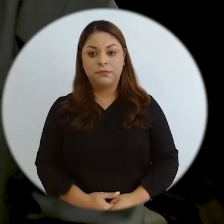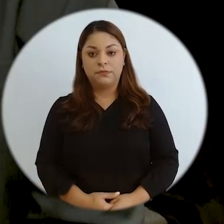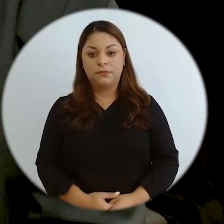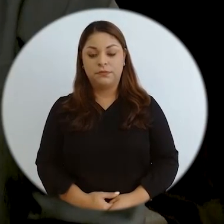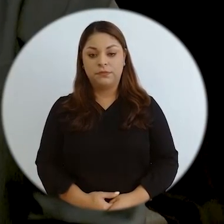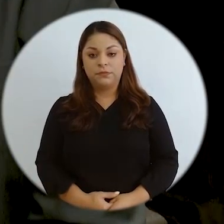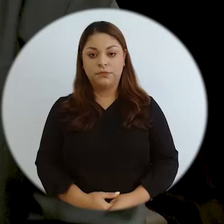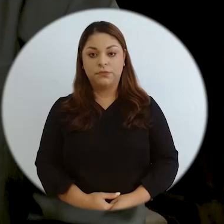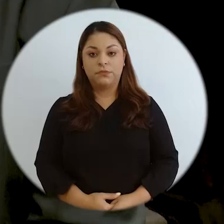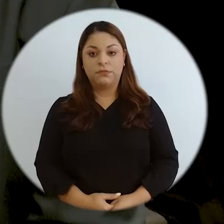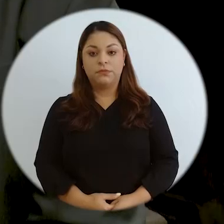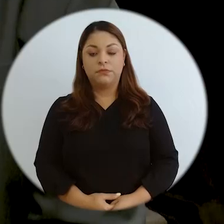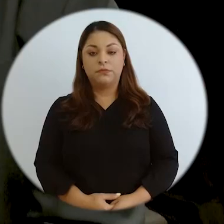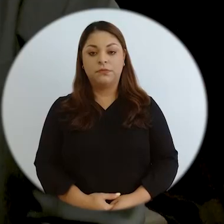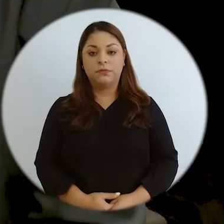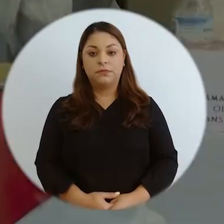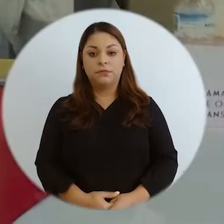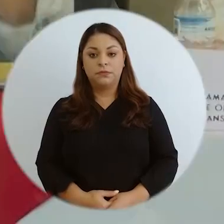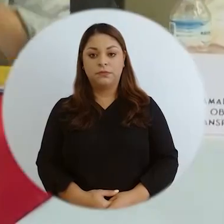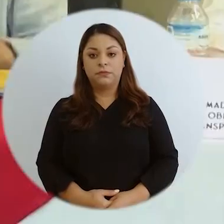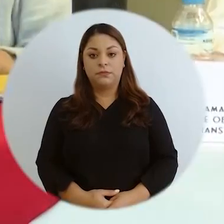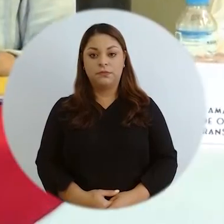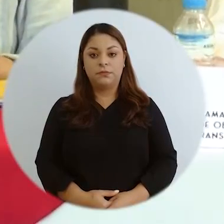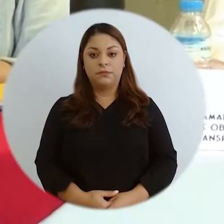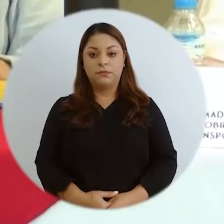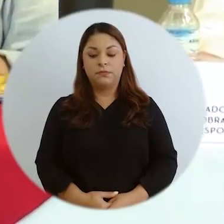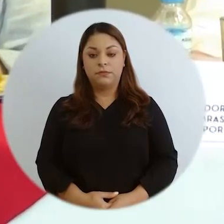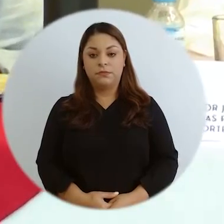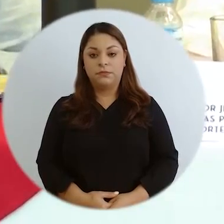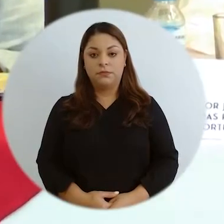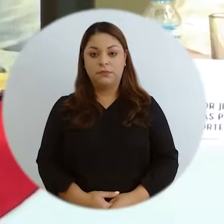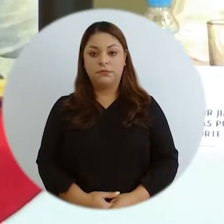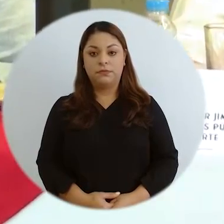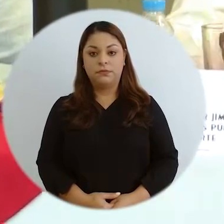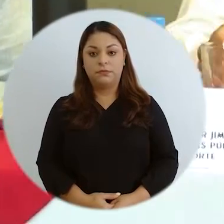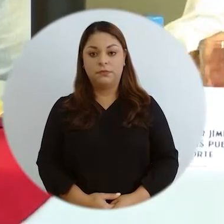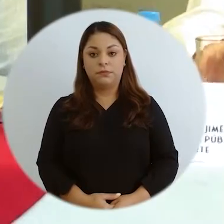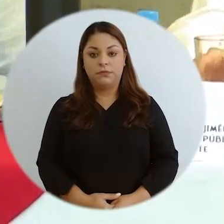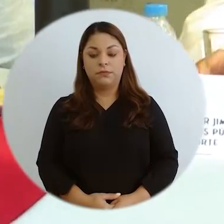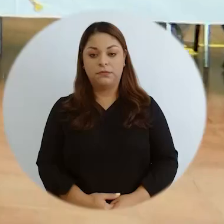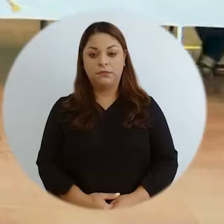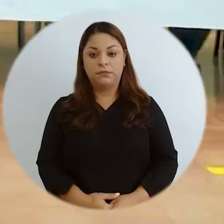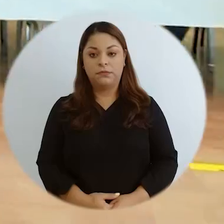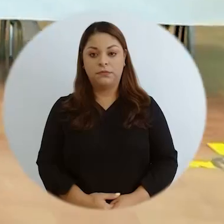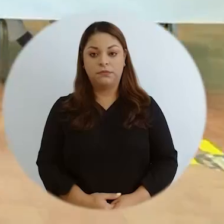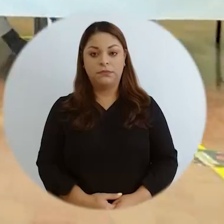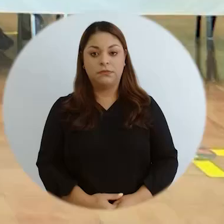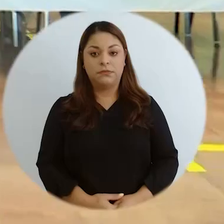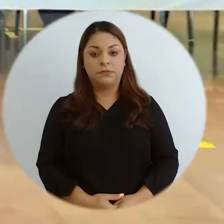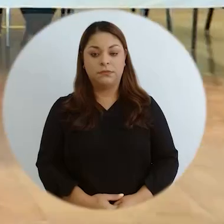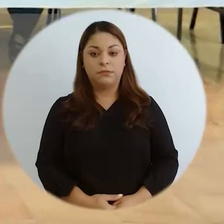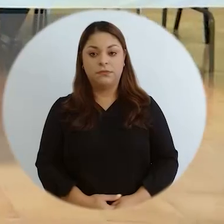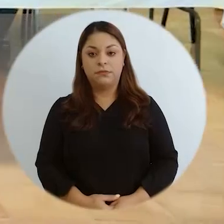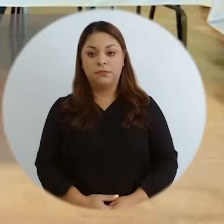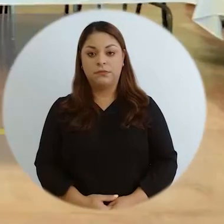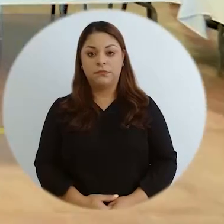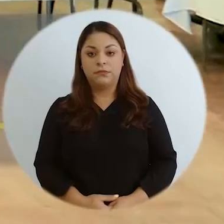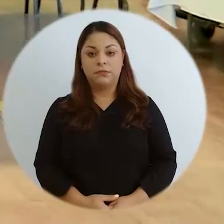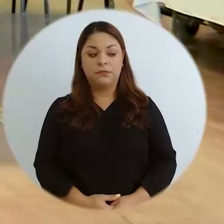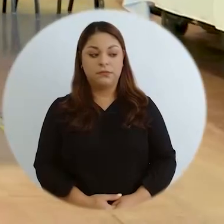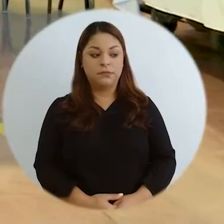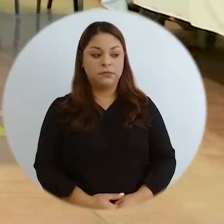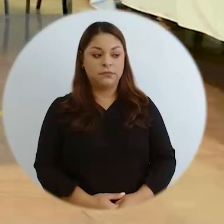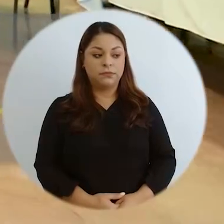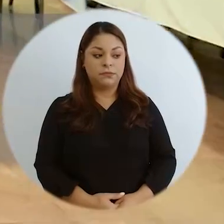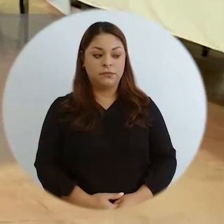comentarios positivos hacia la figura de este ahora exministro, prácticamente una tercera parte de todo ese volumen de la conversación le favoreció, y es